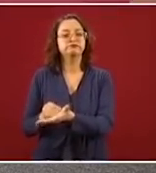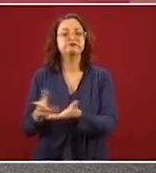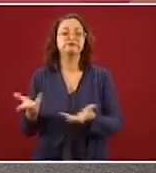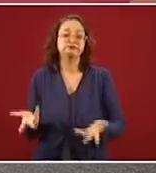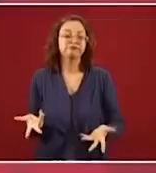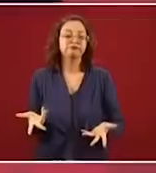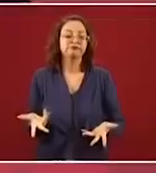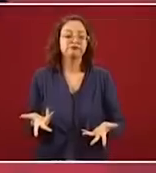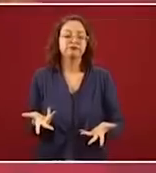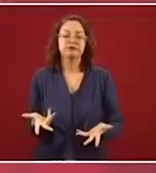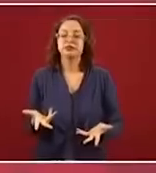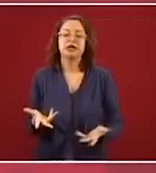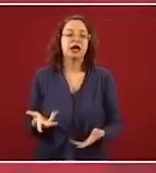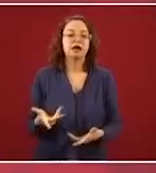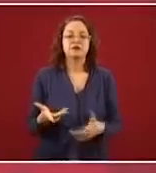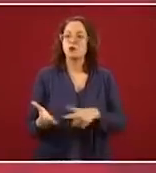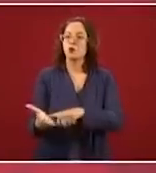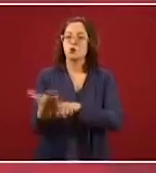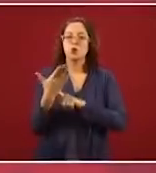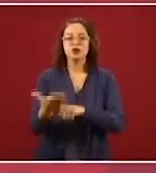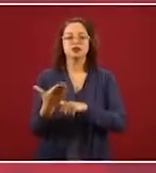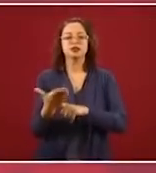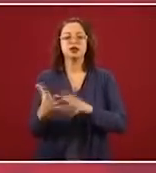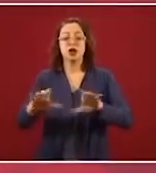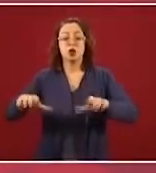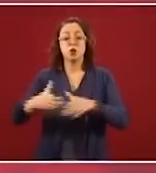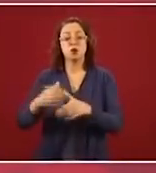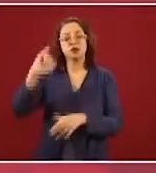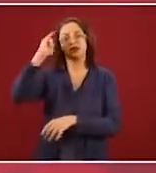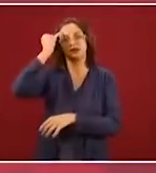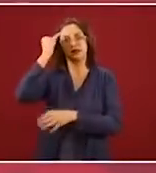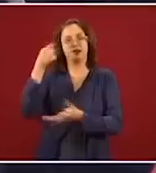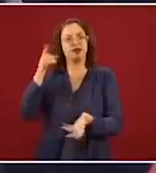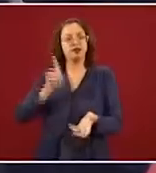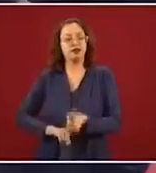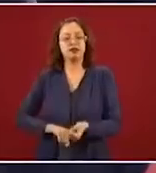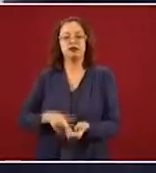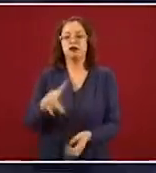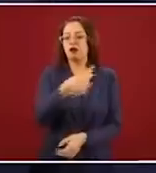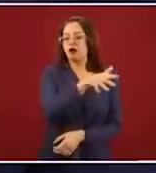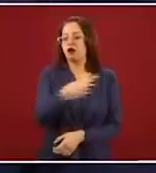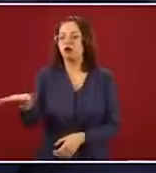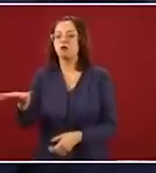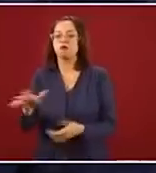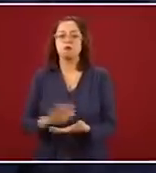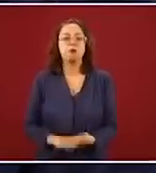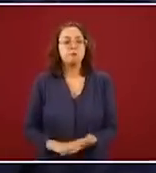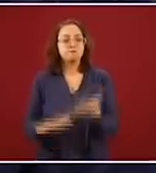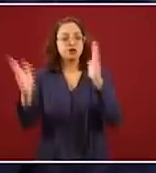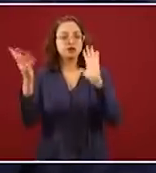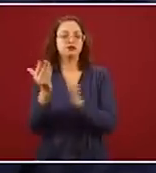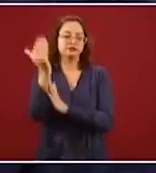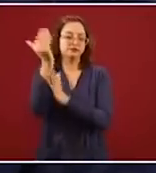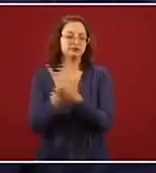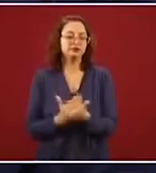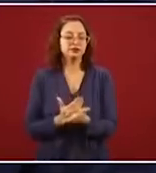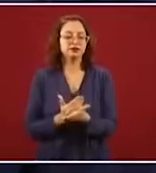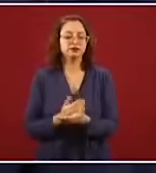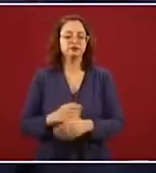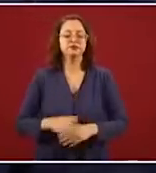Entonces, en general, en las comunidades indígenas hay menos